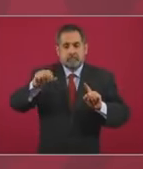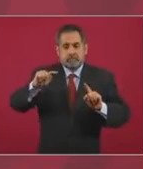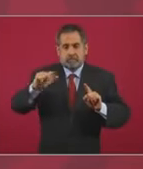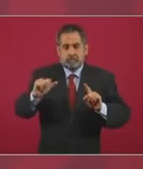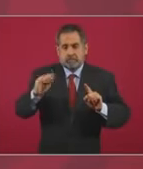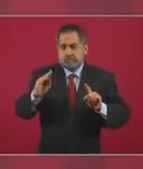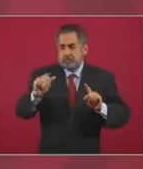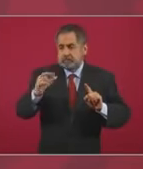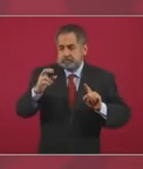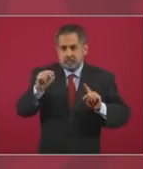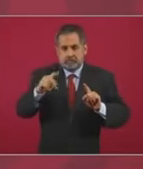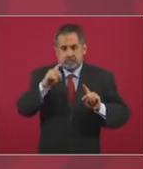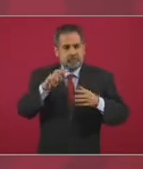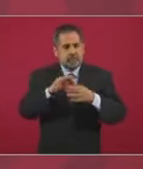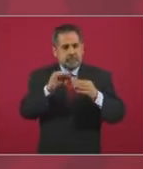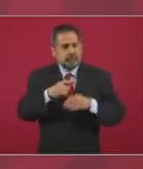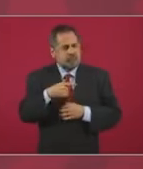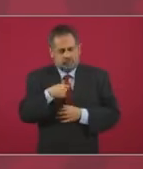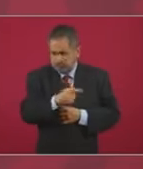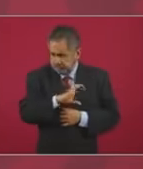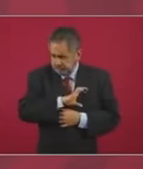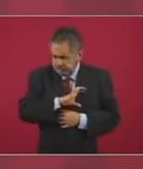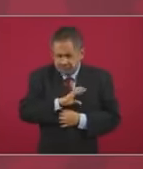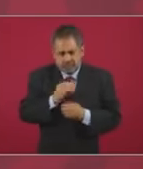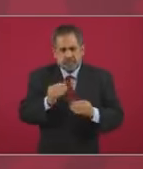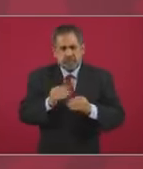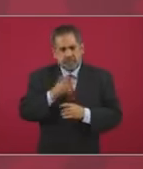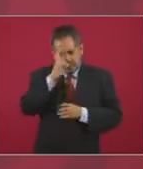Bárcena, a quien estimamos mucho,